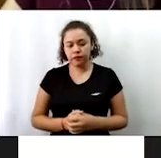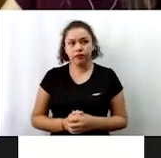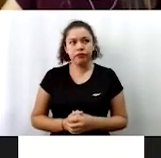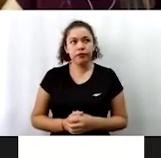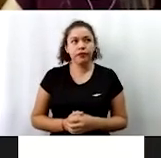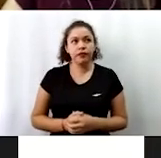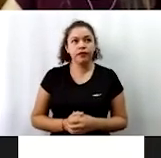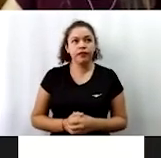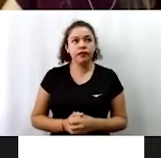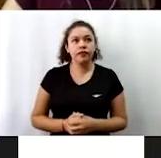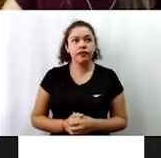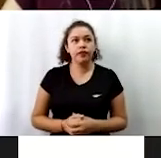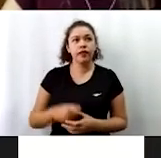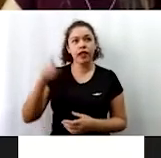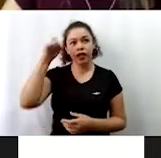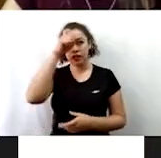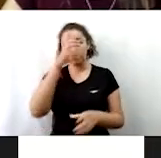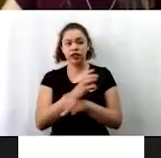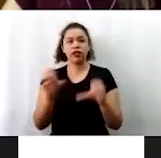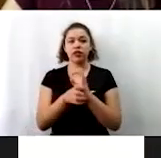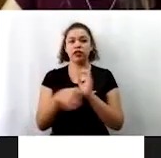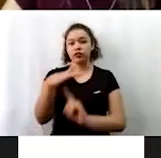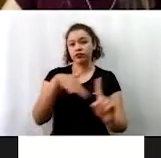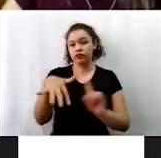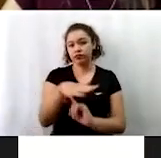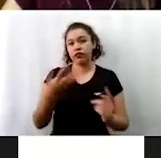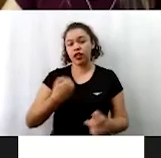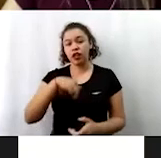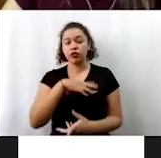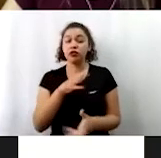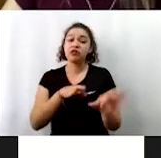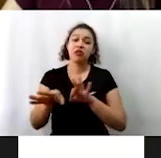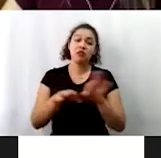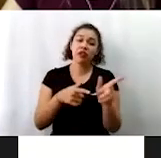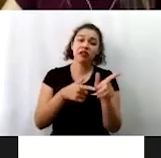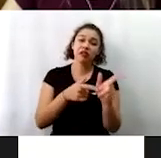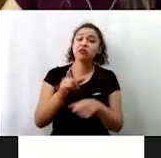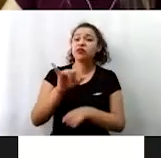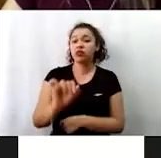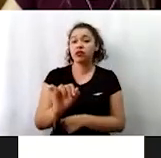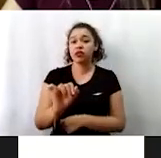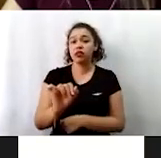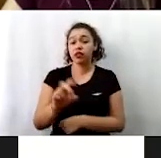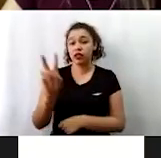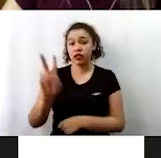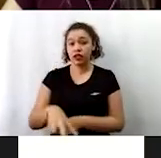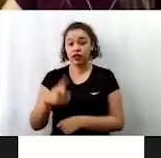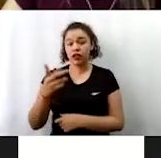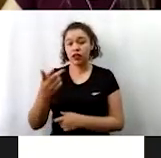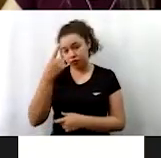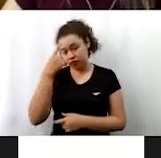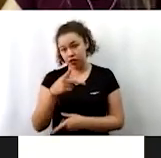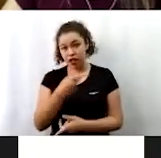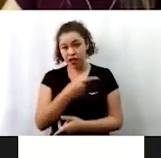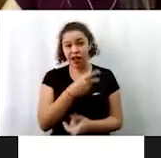siendo mucho más difícil el entorno. Nosotros, pues nos permite trabajar y definitivamente los aumentos en las cifras de pobreza